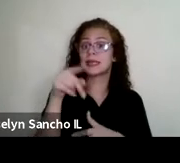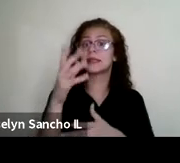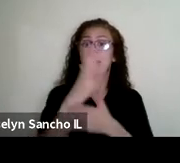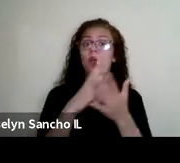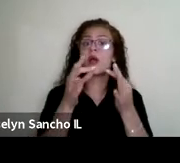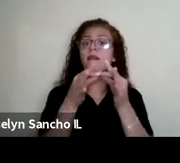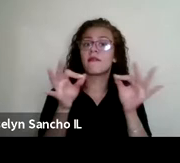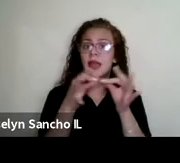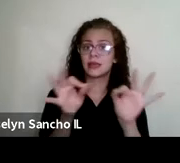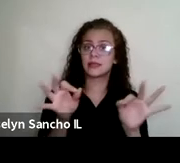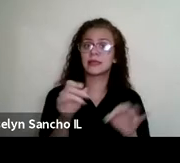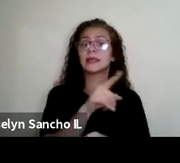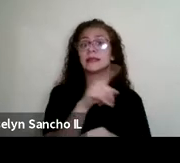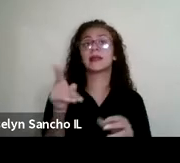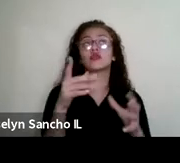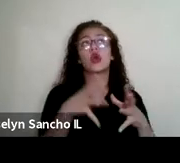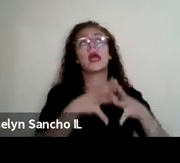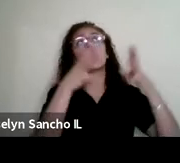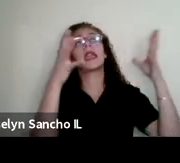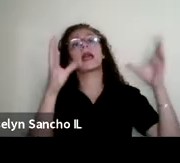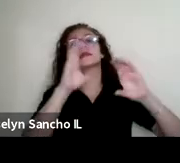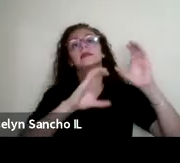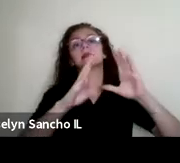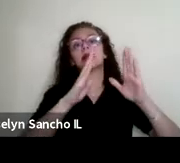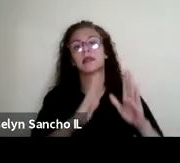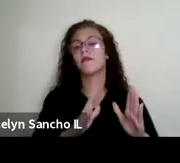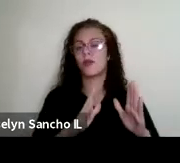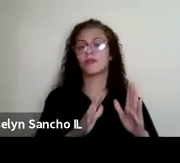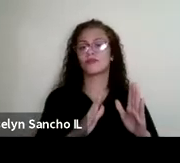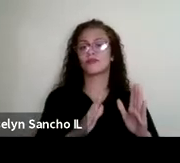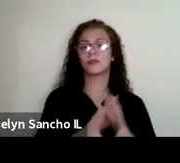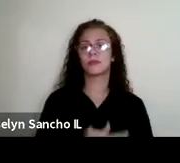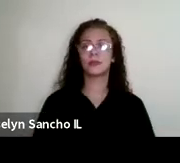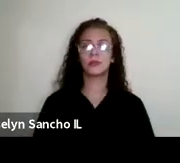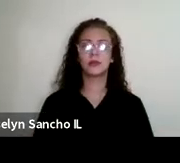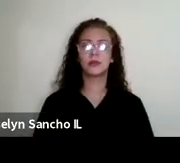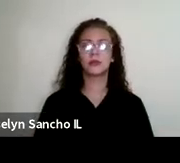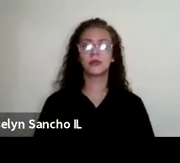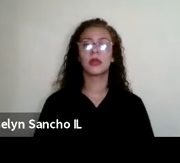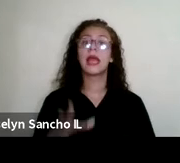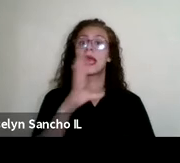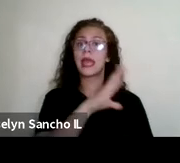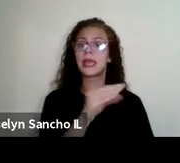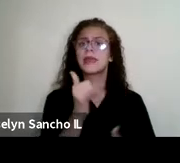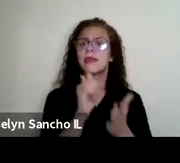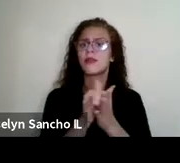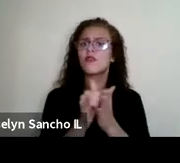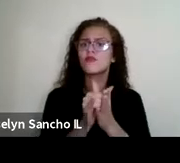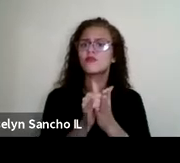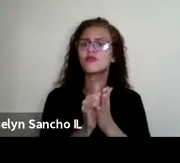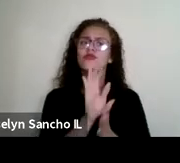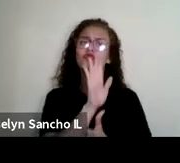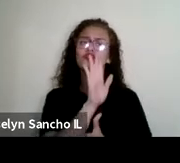estas son algunas frases de estos grandes científicos, ¿verdad? Y son justamente con